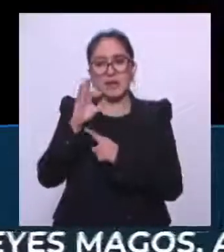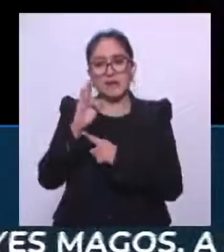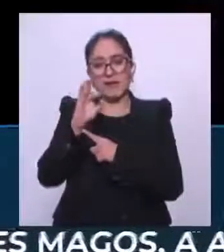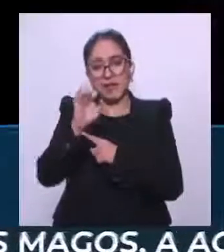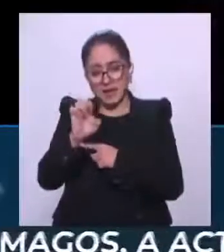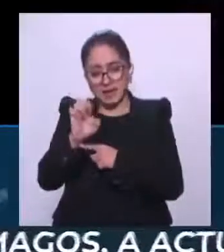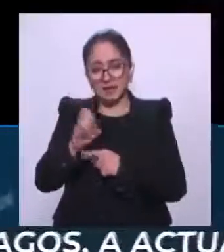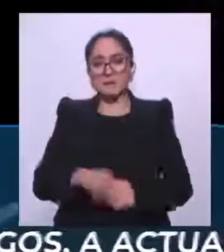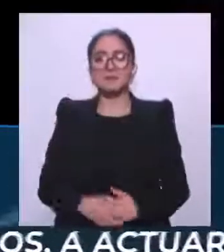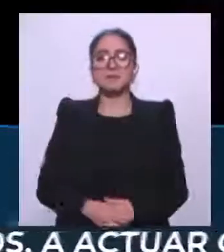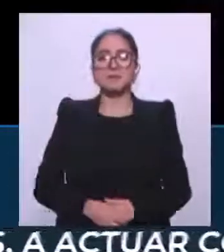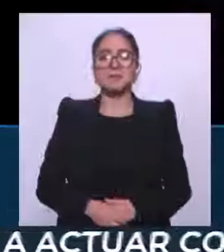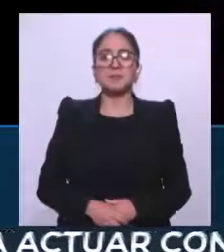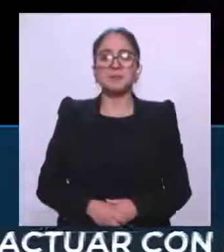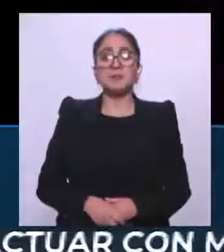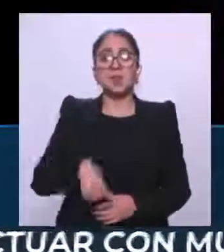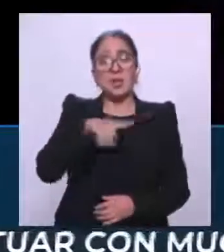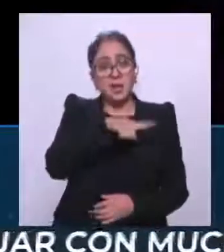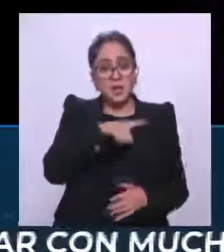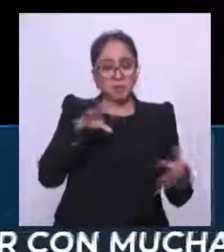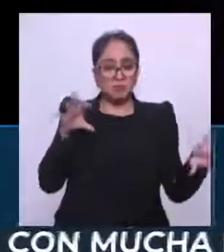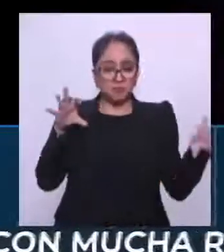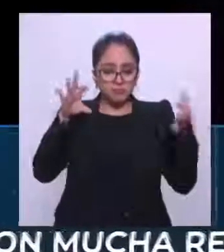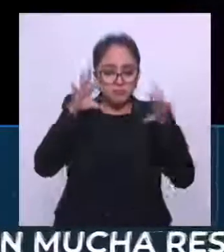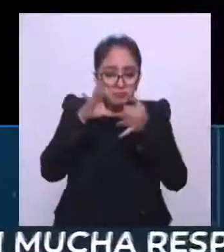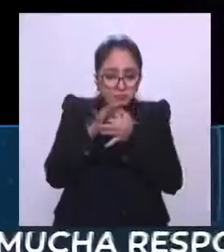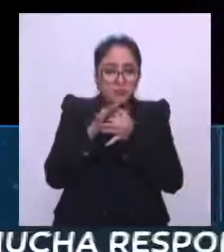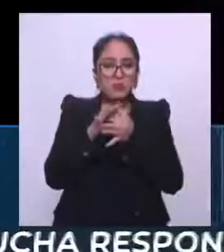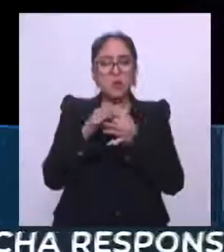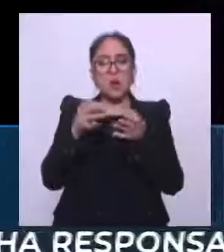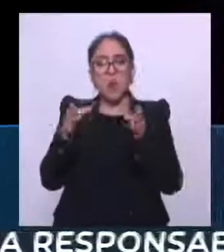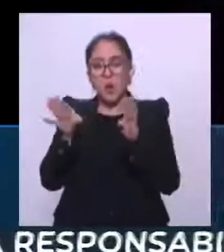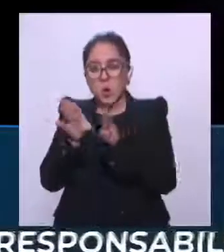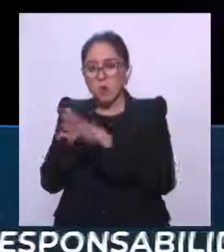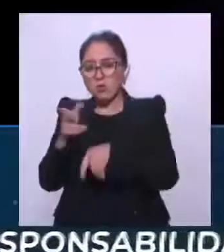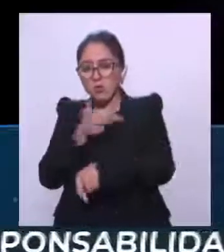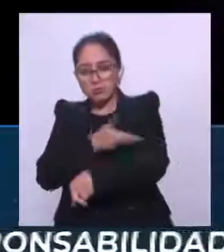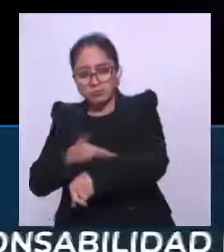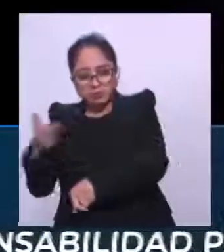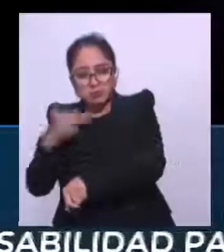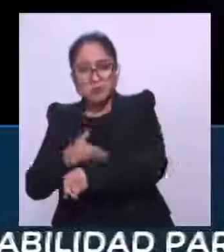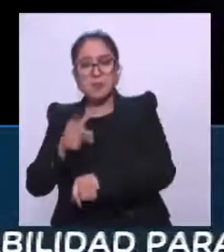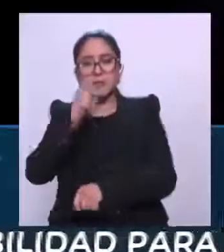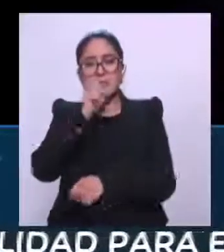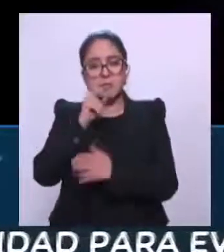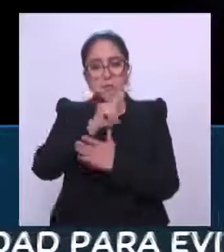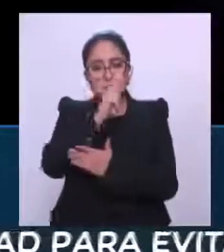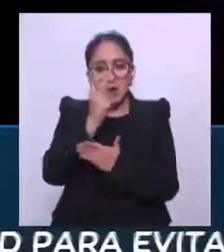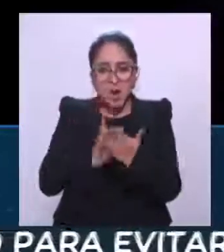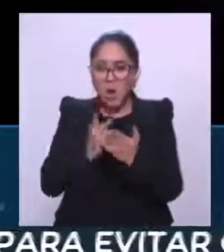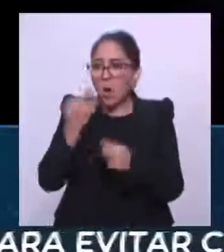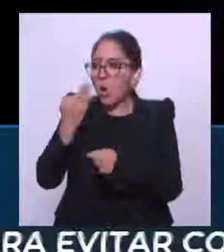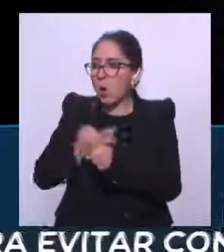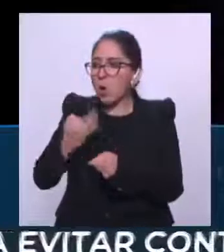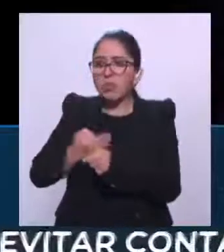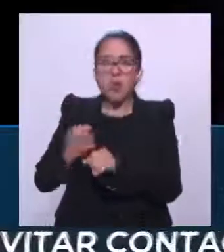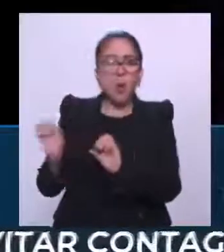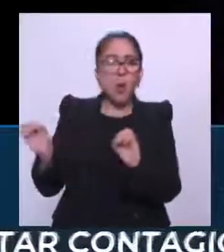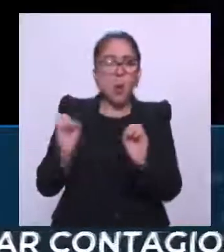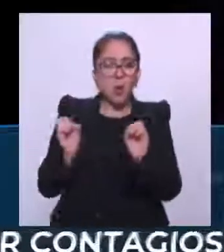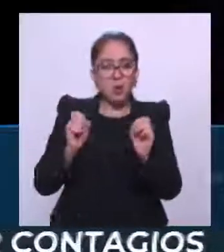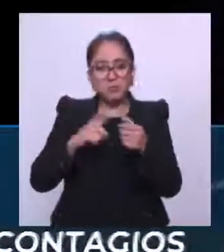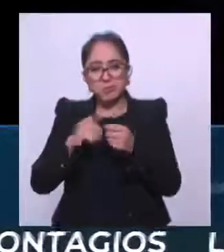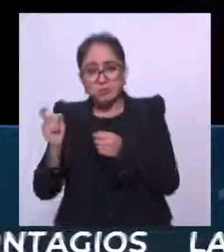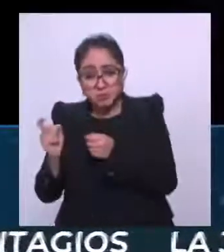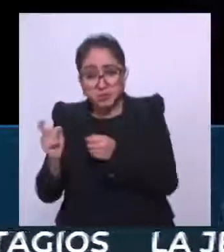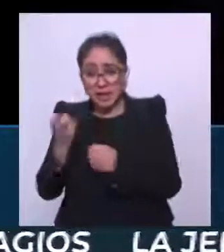más importante. Que esté integrado la operación y la planeación. La planeación, es correcto. Que ahorita está desarticulado. Esa era mi otra